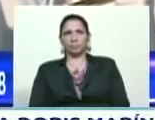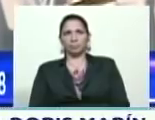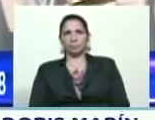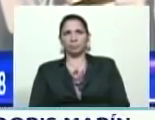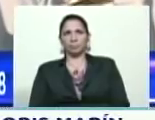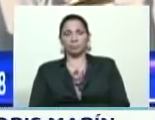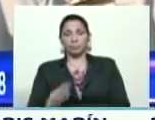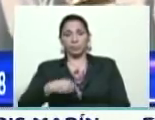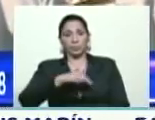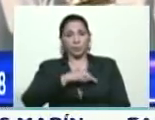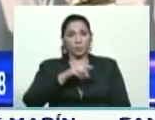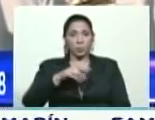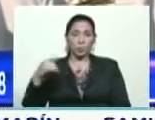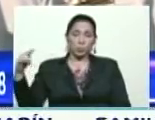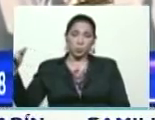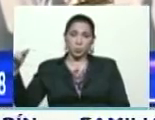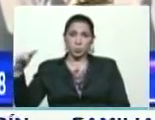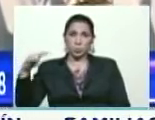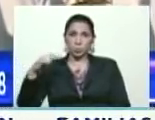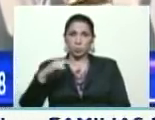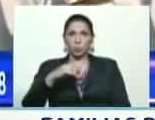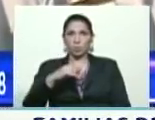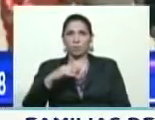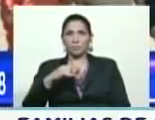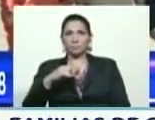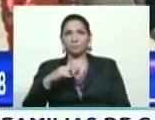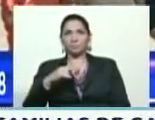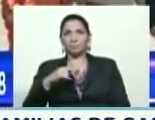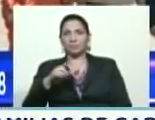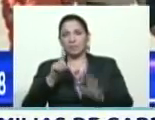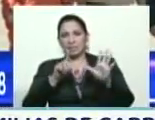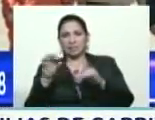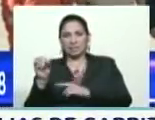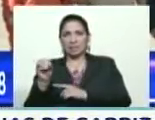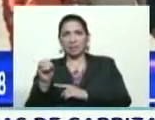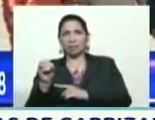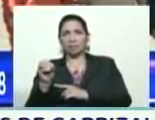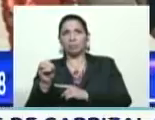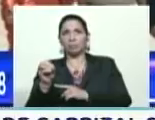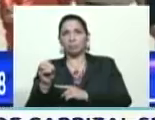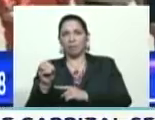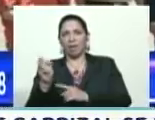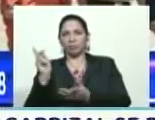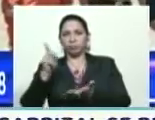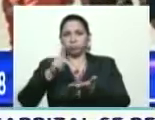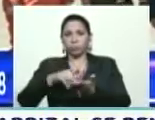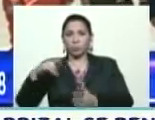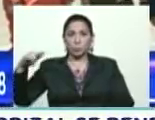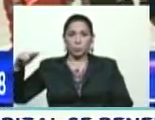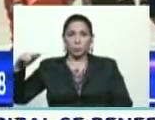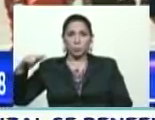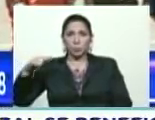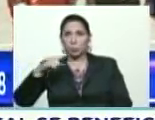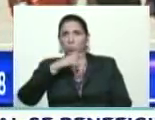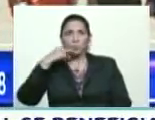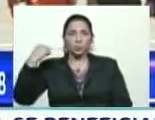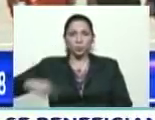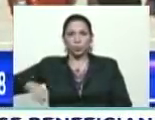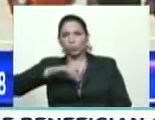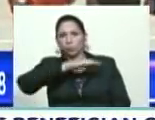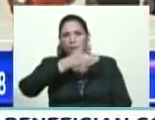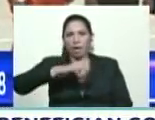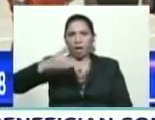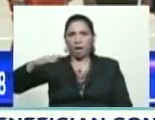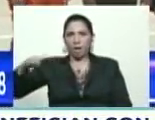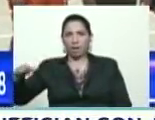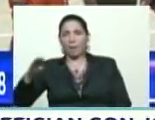Nuestros vuelos TU-160 han llegado desde Rusia pasando por las aguas del mar